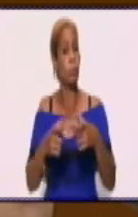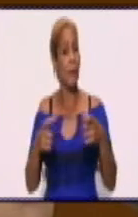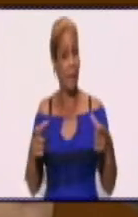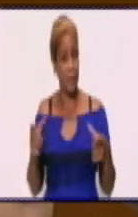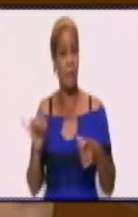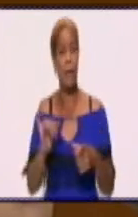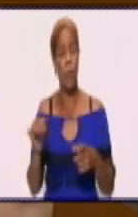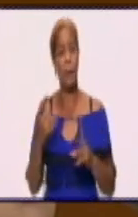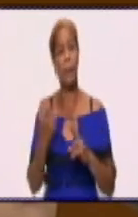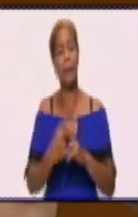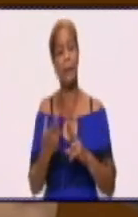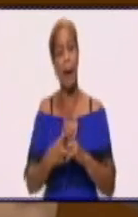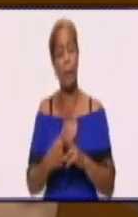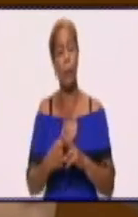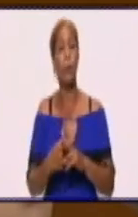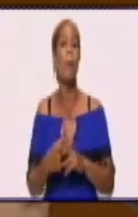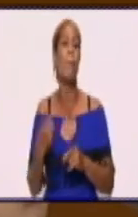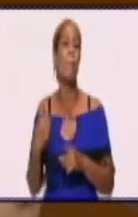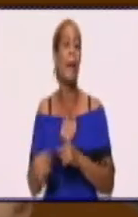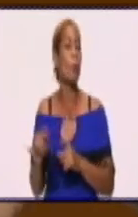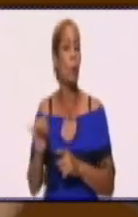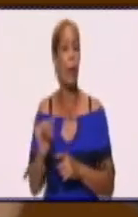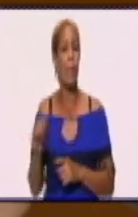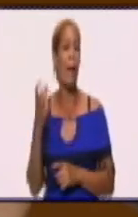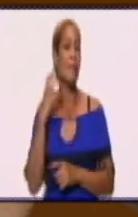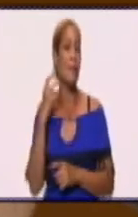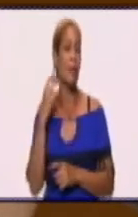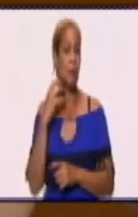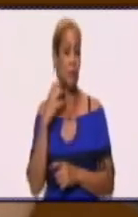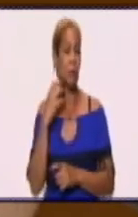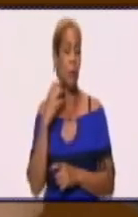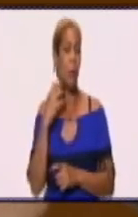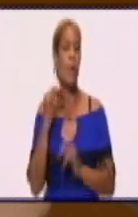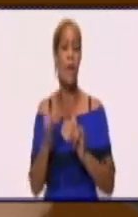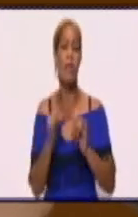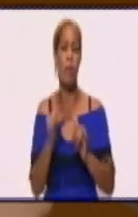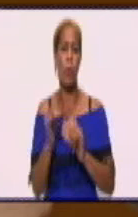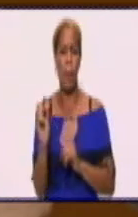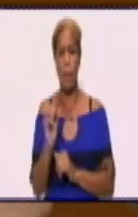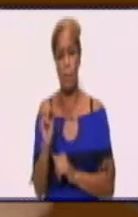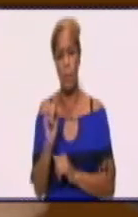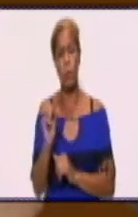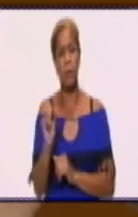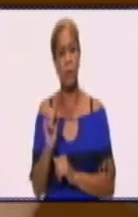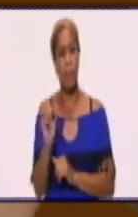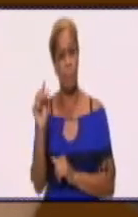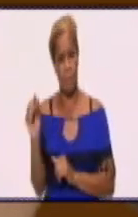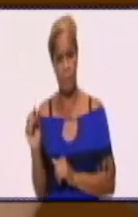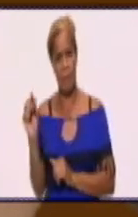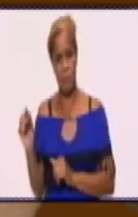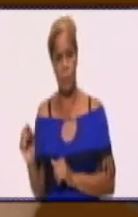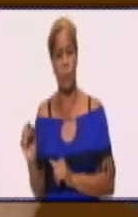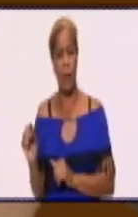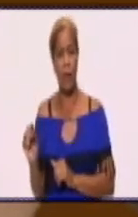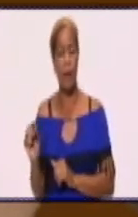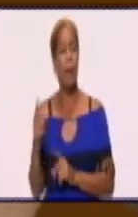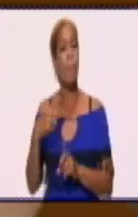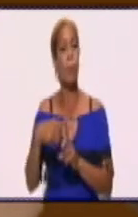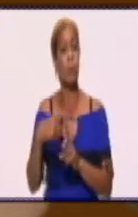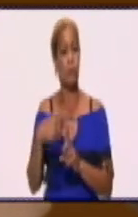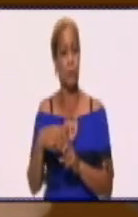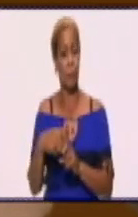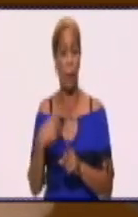Manzanillo se pasó varios meses con un reporte ínfimo de casos, que no es lo que le está pasando a Manzanillo,